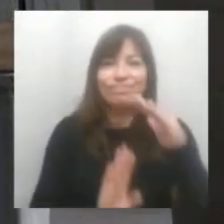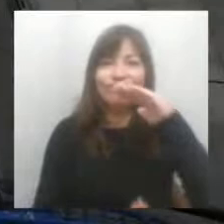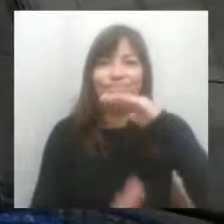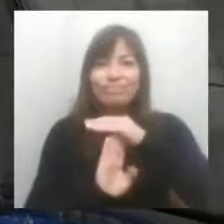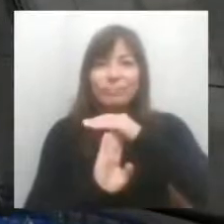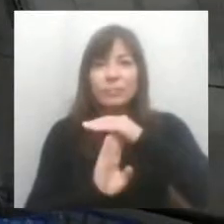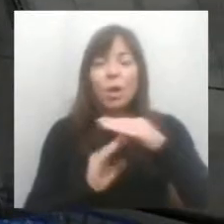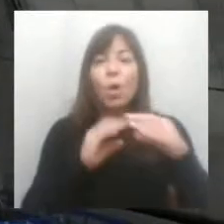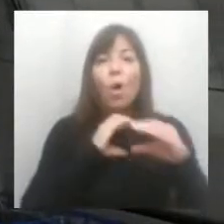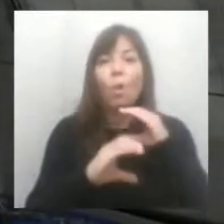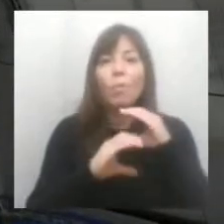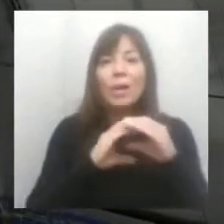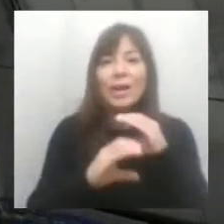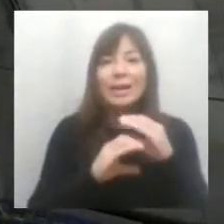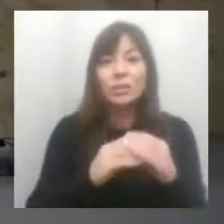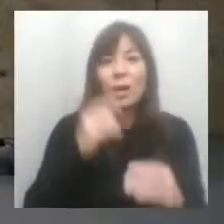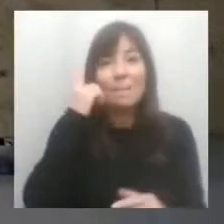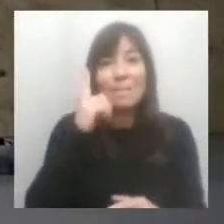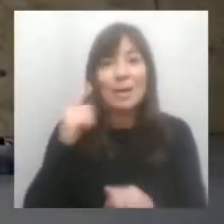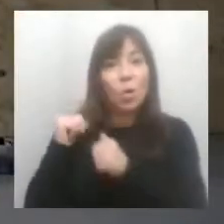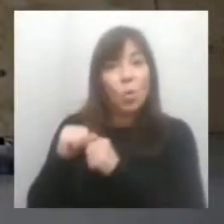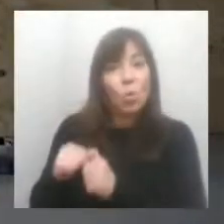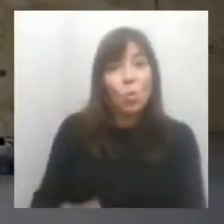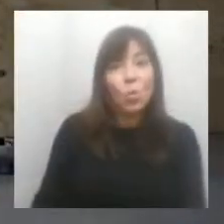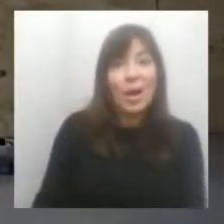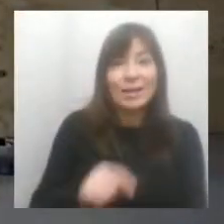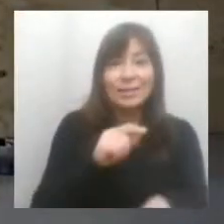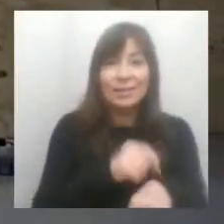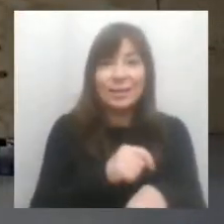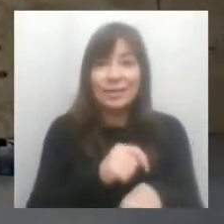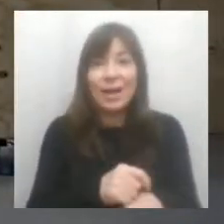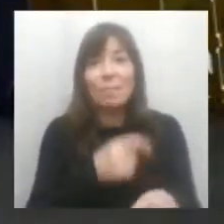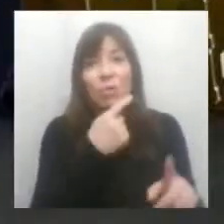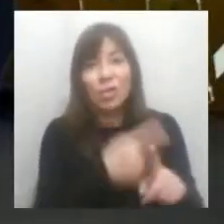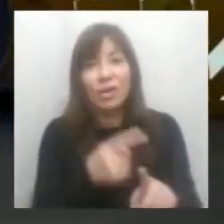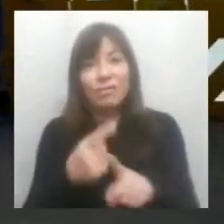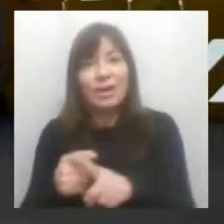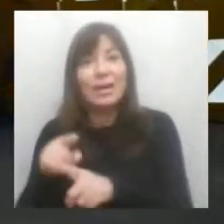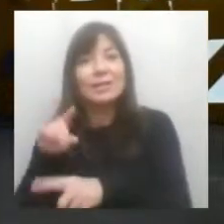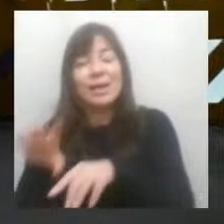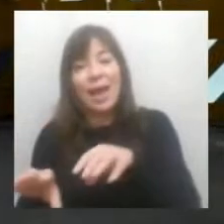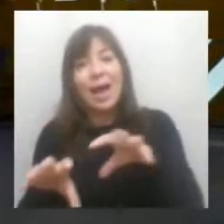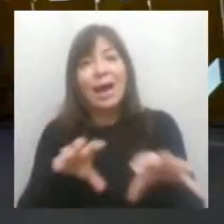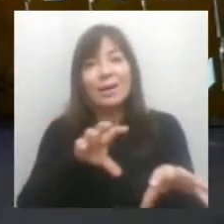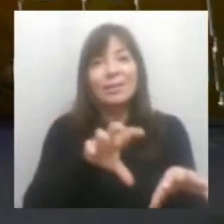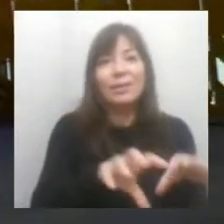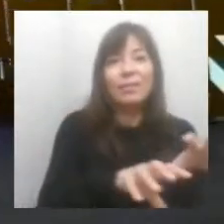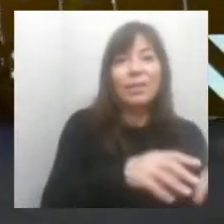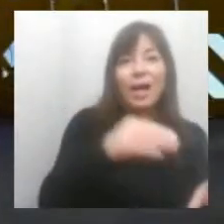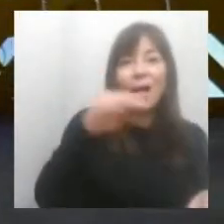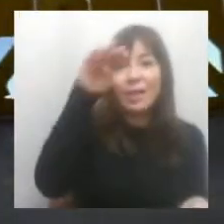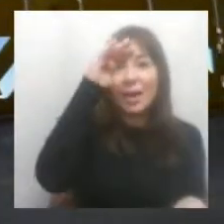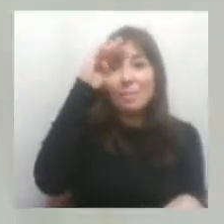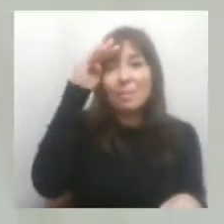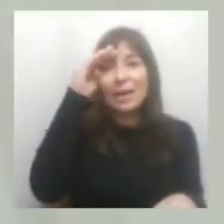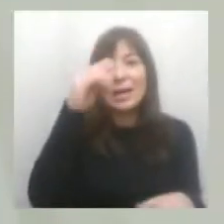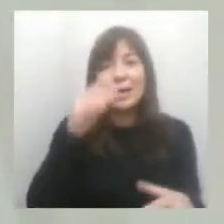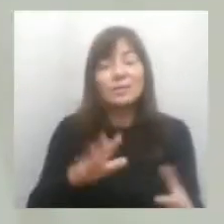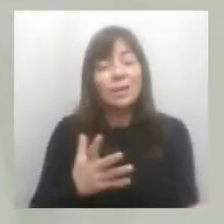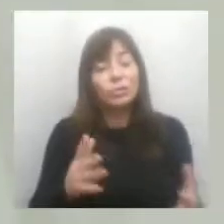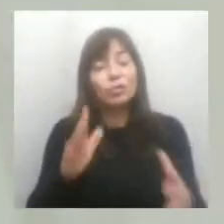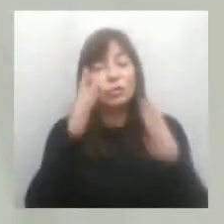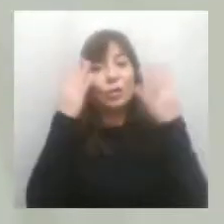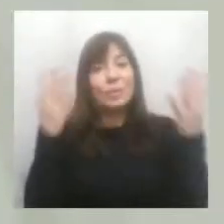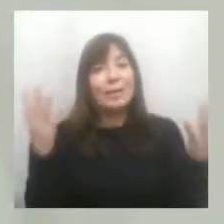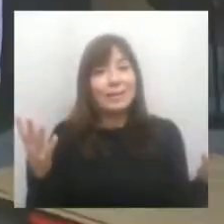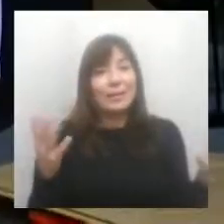comunicaciones, pero durante todo este tiempo ha tenido una serie de actividades, de experiencias, que son bien llamativas. Incluso tuvimos